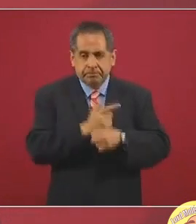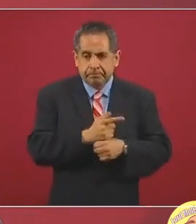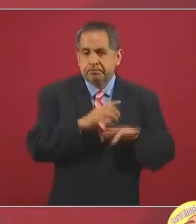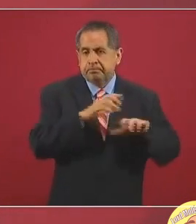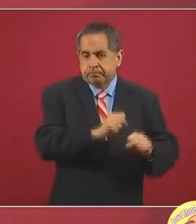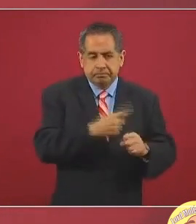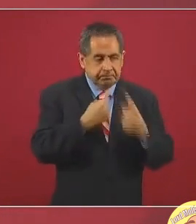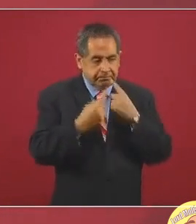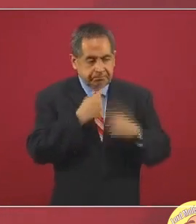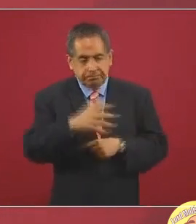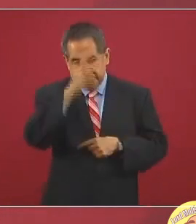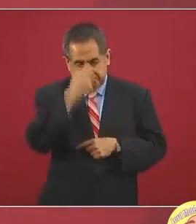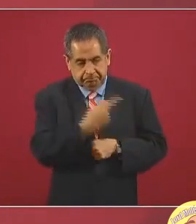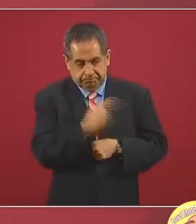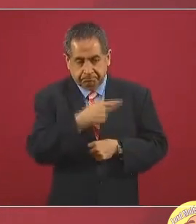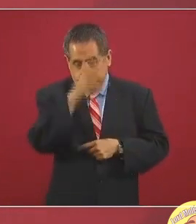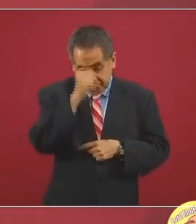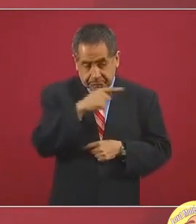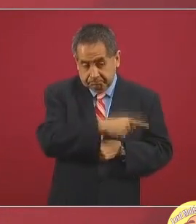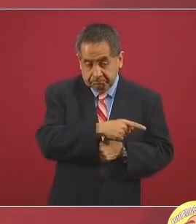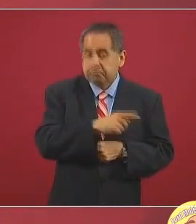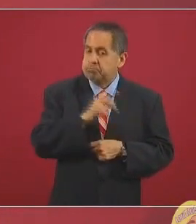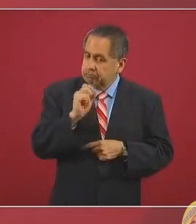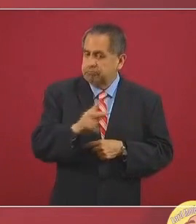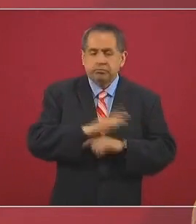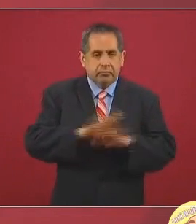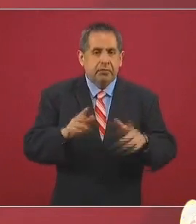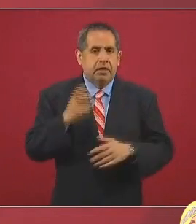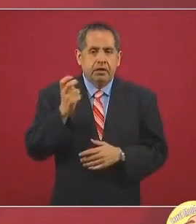haya resuelto